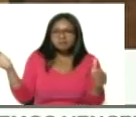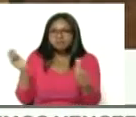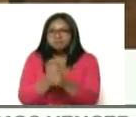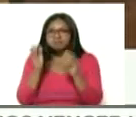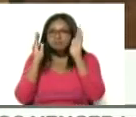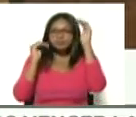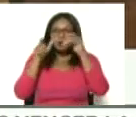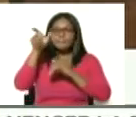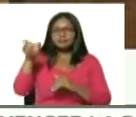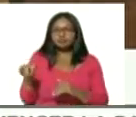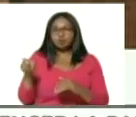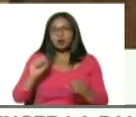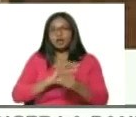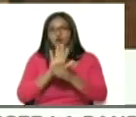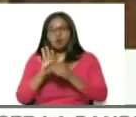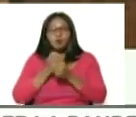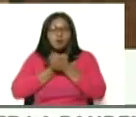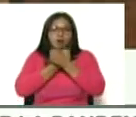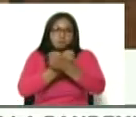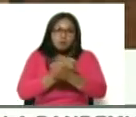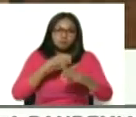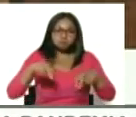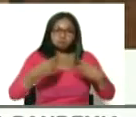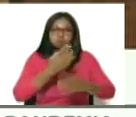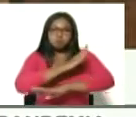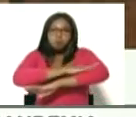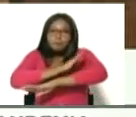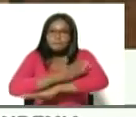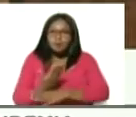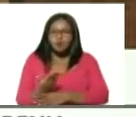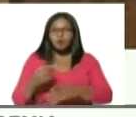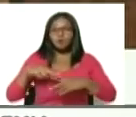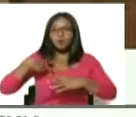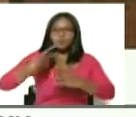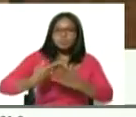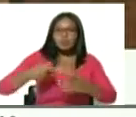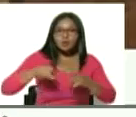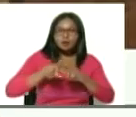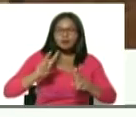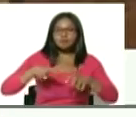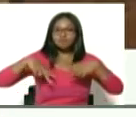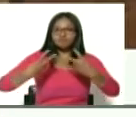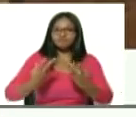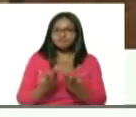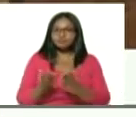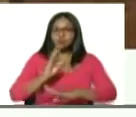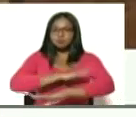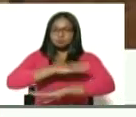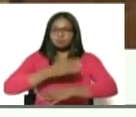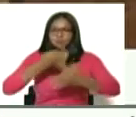atenderlos con amor, renovando la disciplina, renovando la voluntad, renovando la moral,